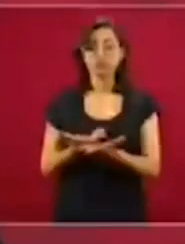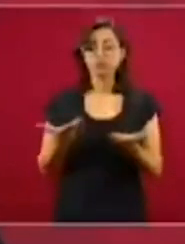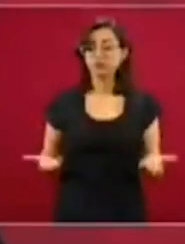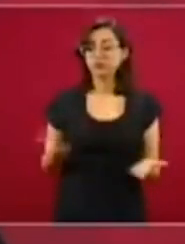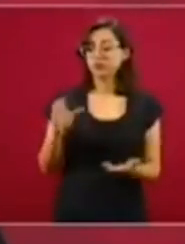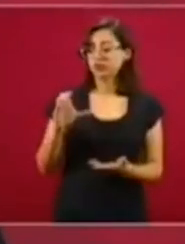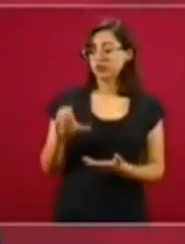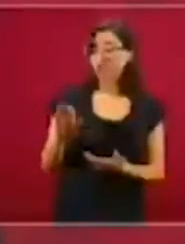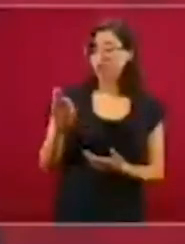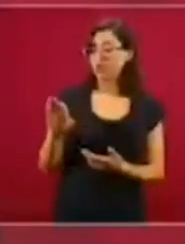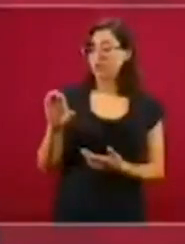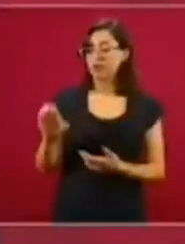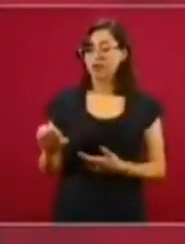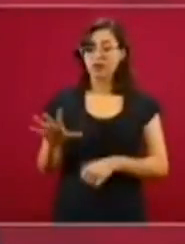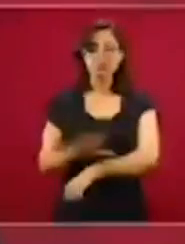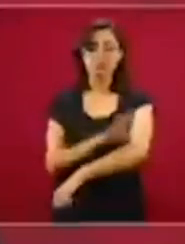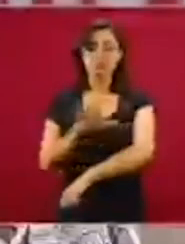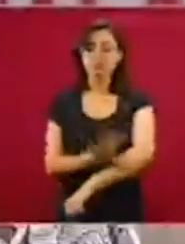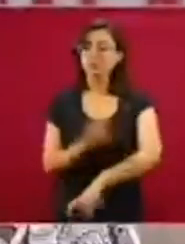vendiendo menos.